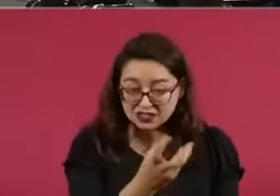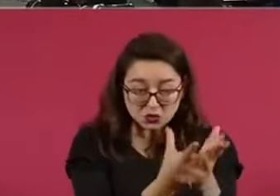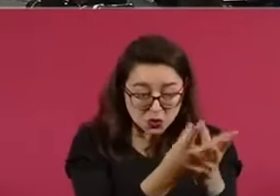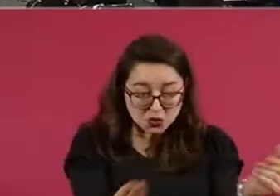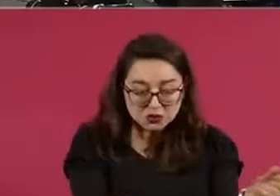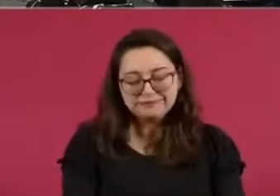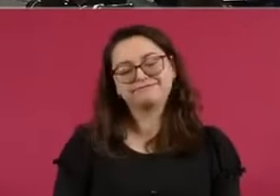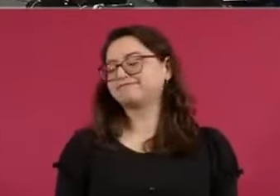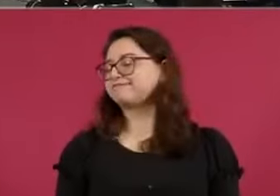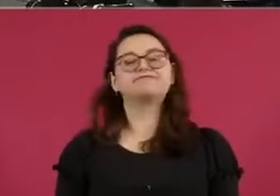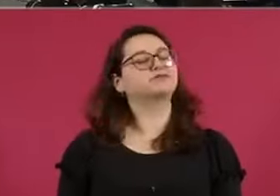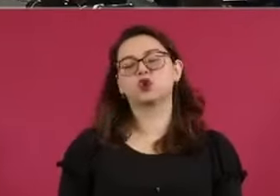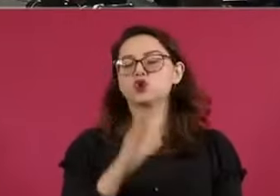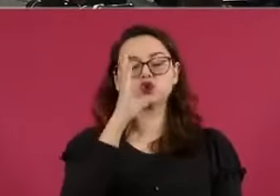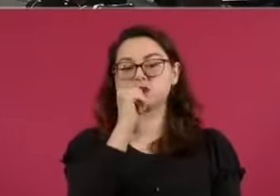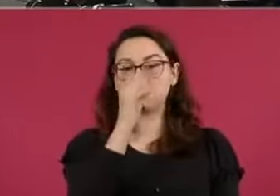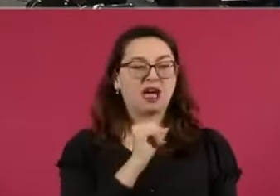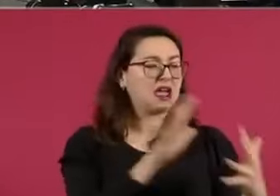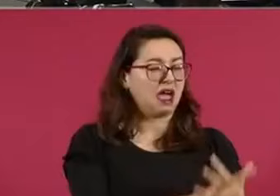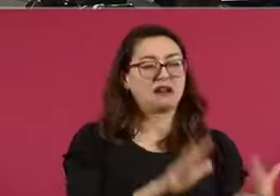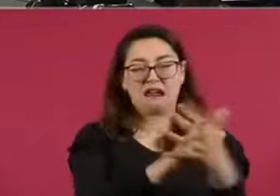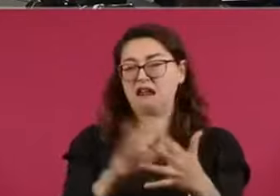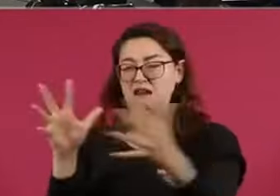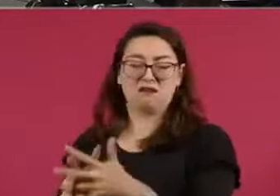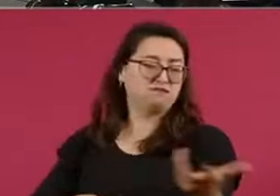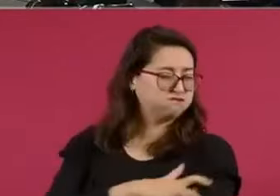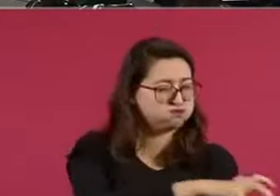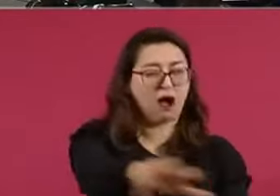conservadores, porque ellos pues son